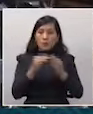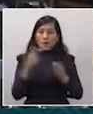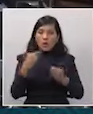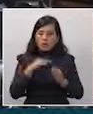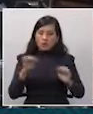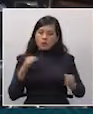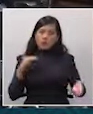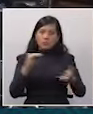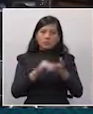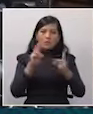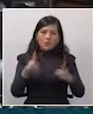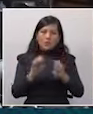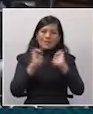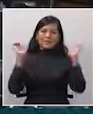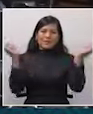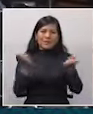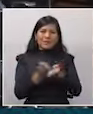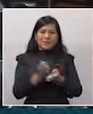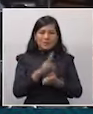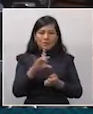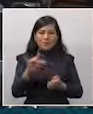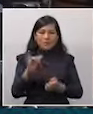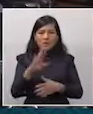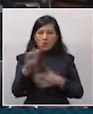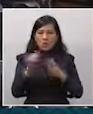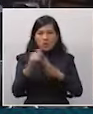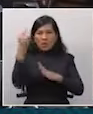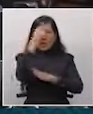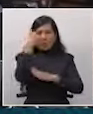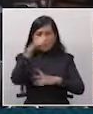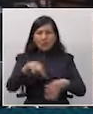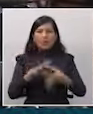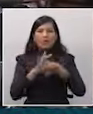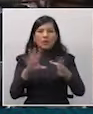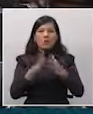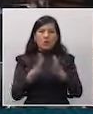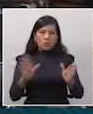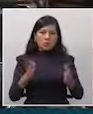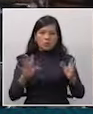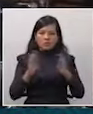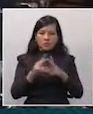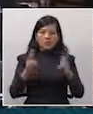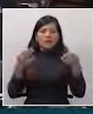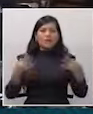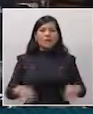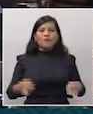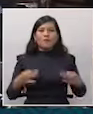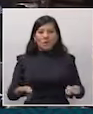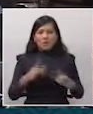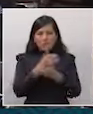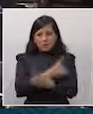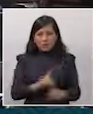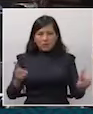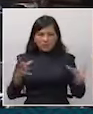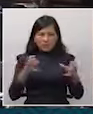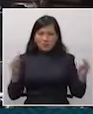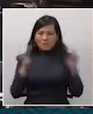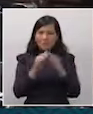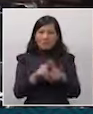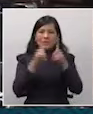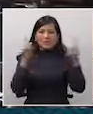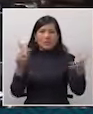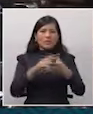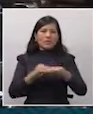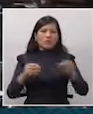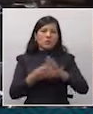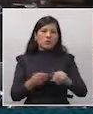el estadio de Villaingenio en la Ciudad del Alto para la inauguración. Será una fiesta democrática más grande de la historia del